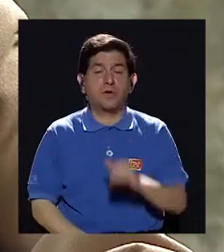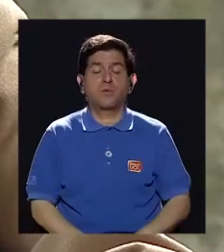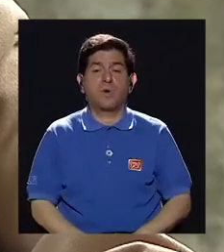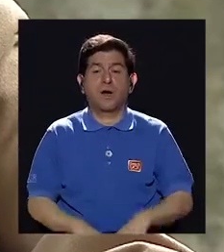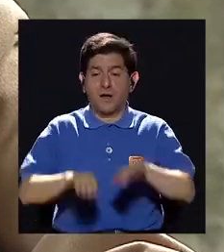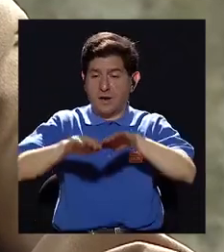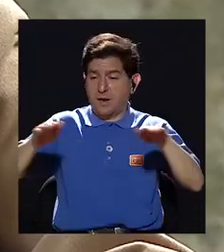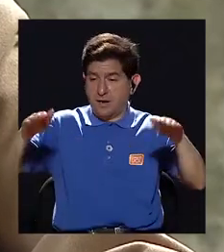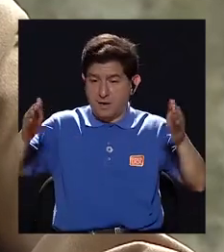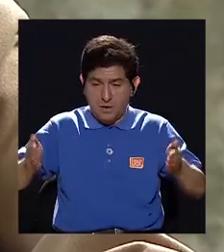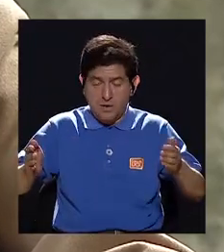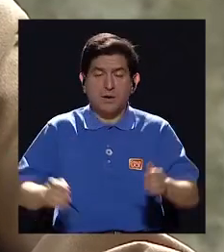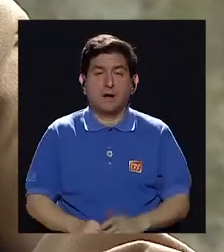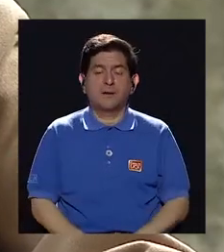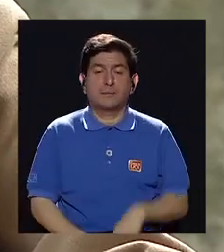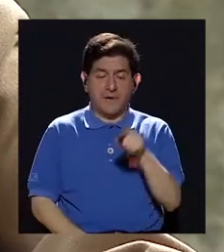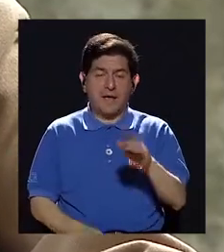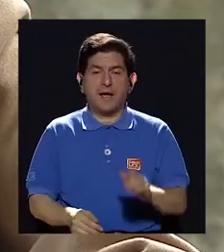que cuando